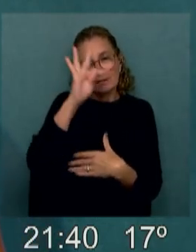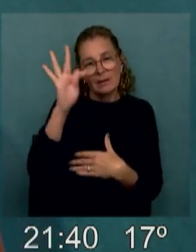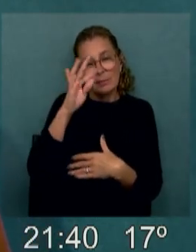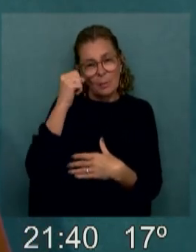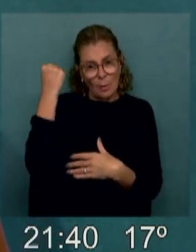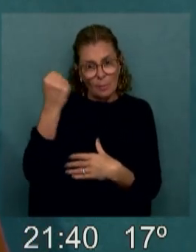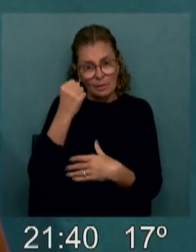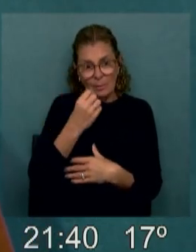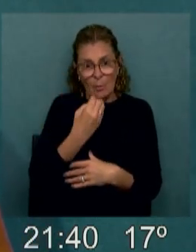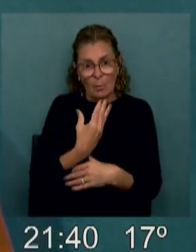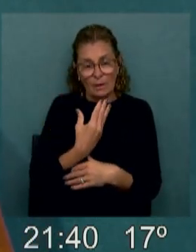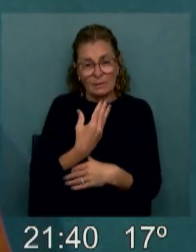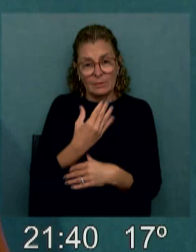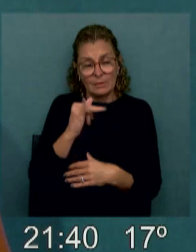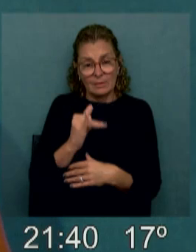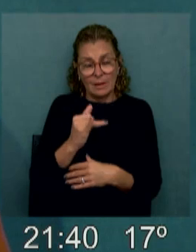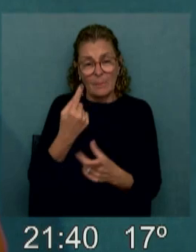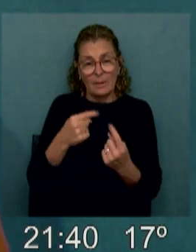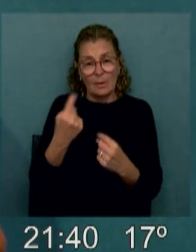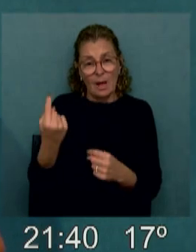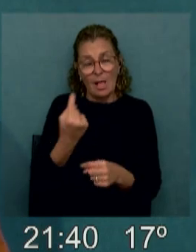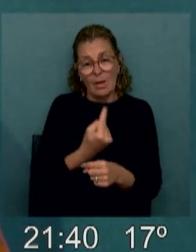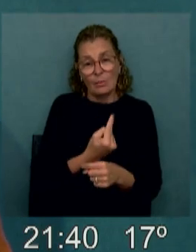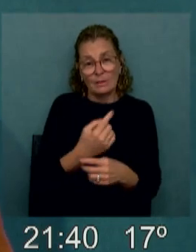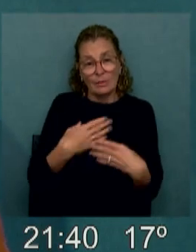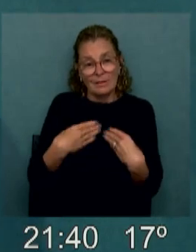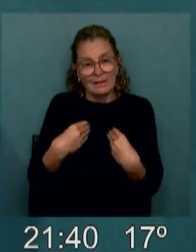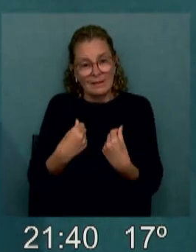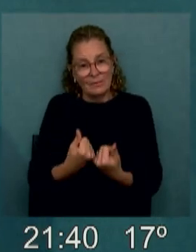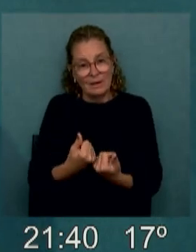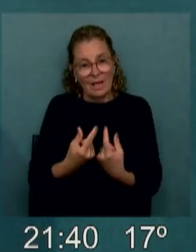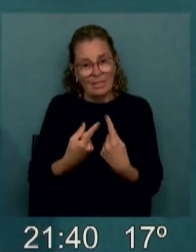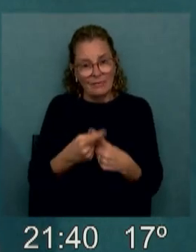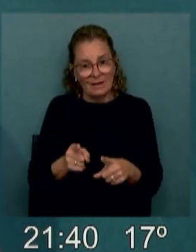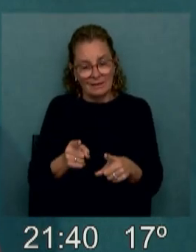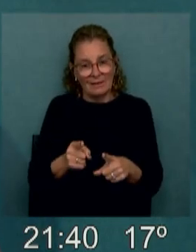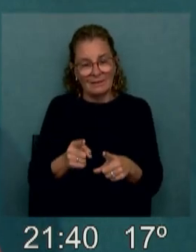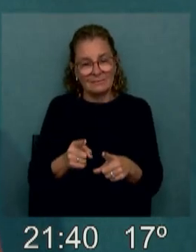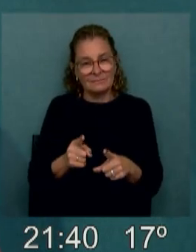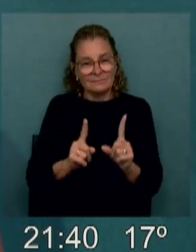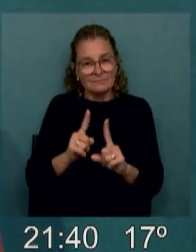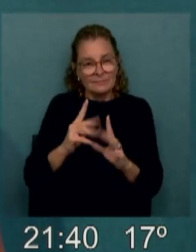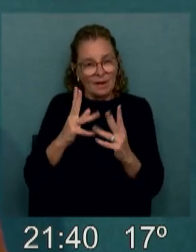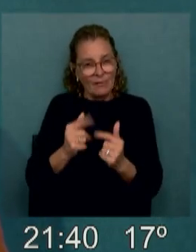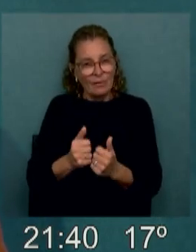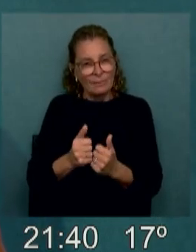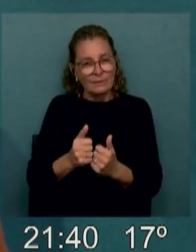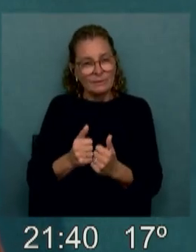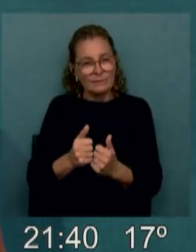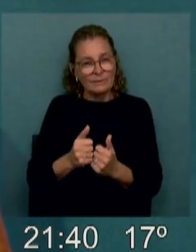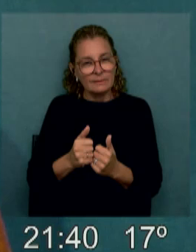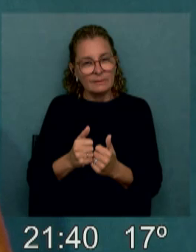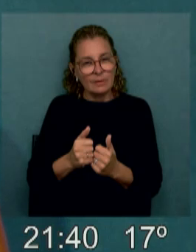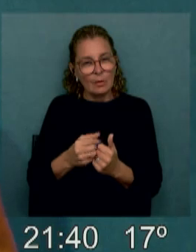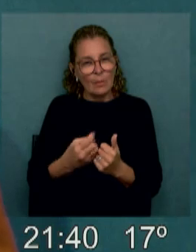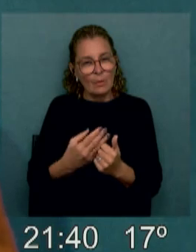increíbles, son muy buenos técnicamente, pero a su vez cada uno tiene como una sensibilidad particular y de alguna manera tienen